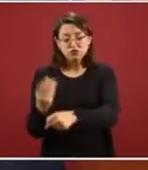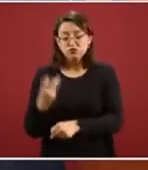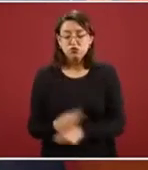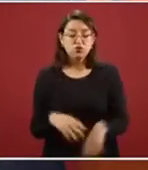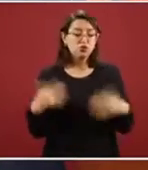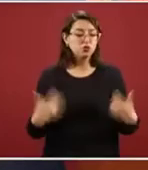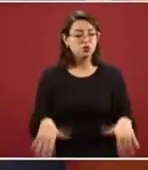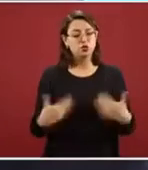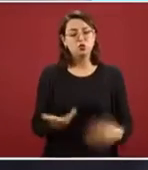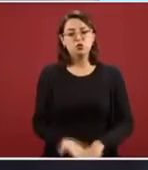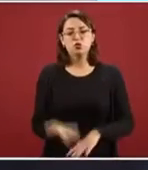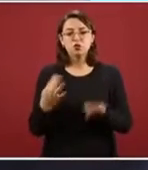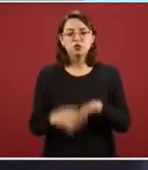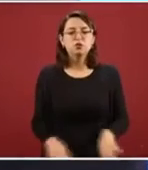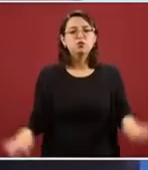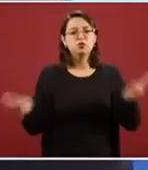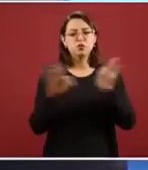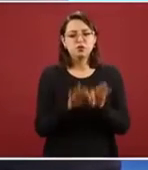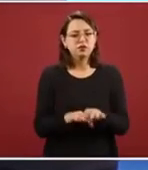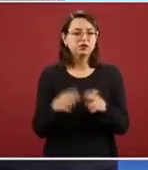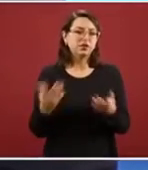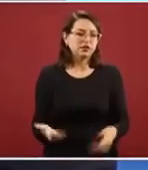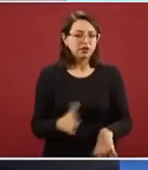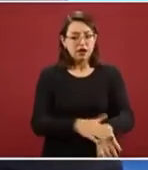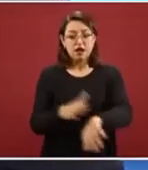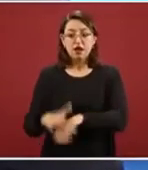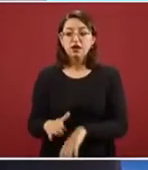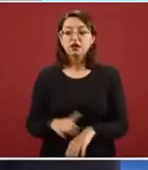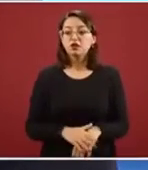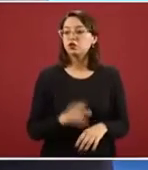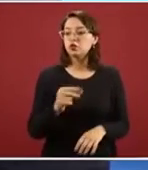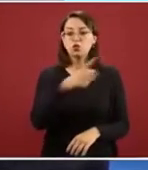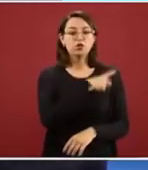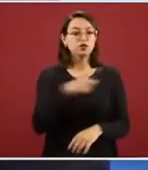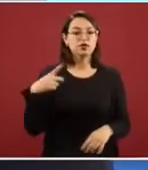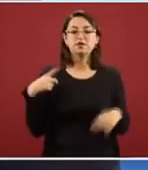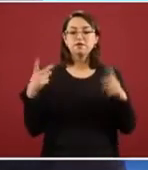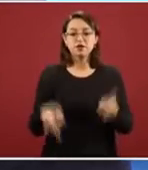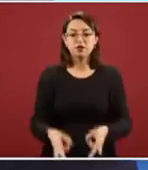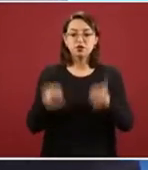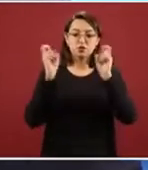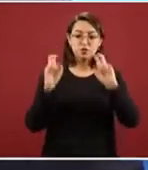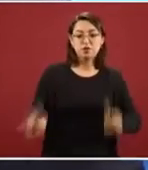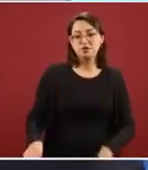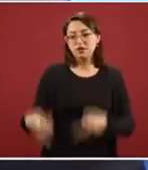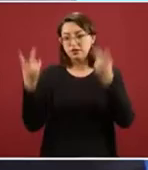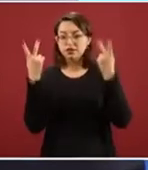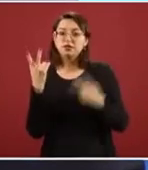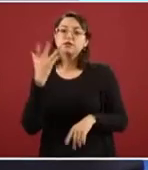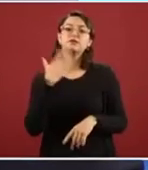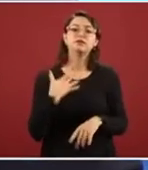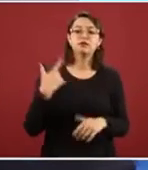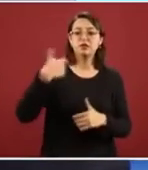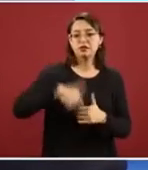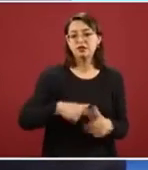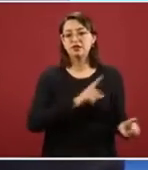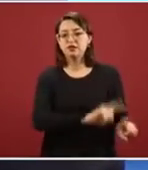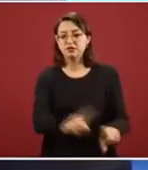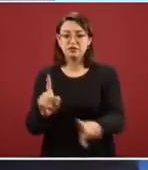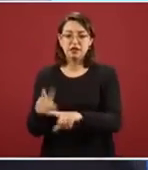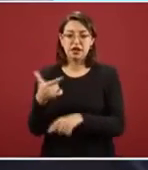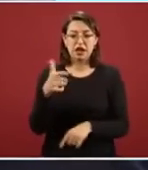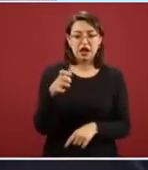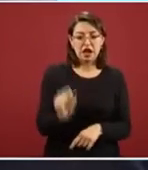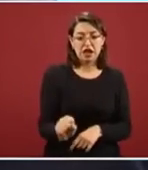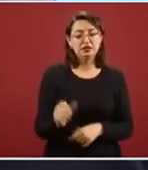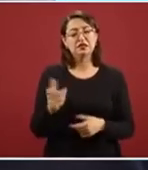importante no participar de la práctica de robo y compra y venta de combustible que pudiera ser robado, y